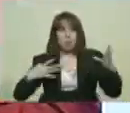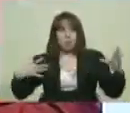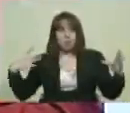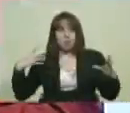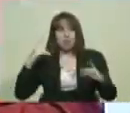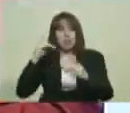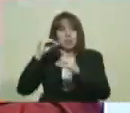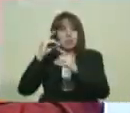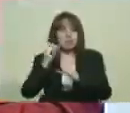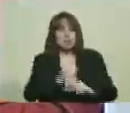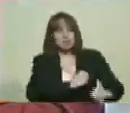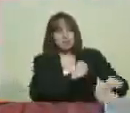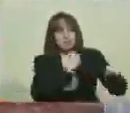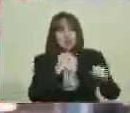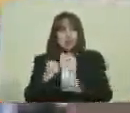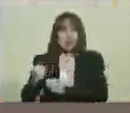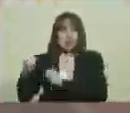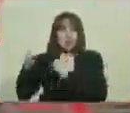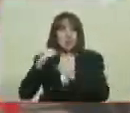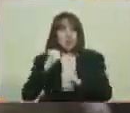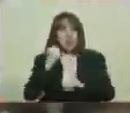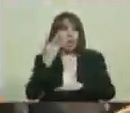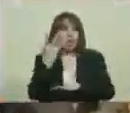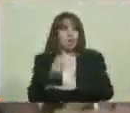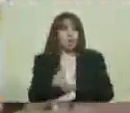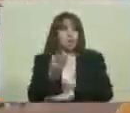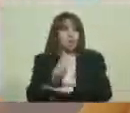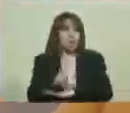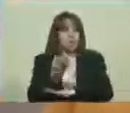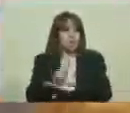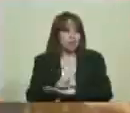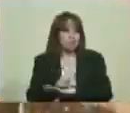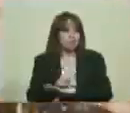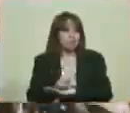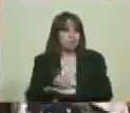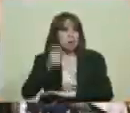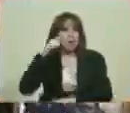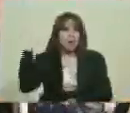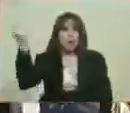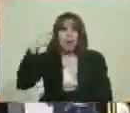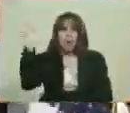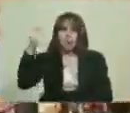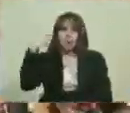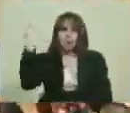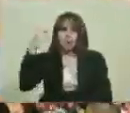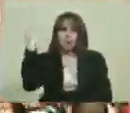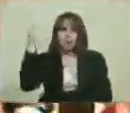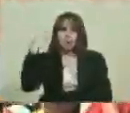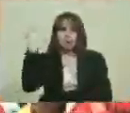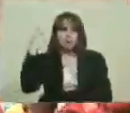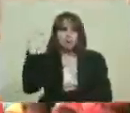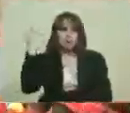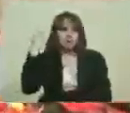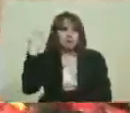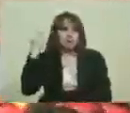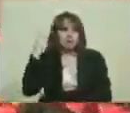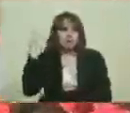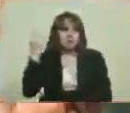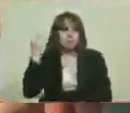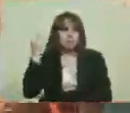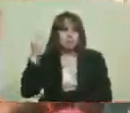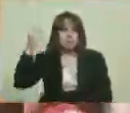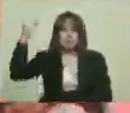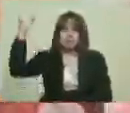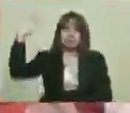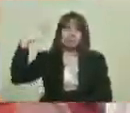Delta Macuro, en Maturín, en Apure, en San Fernando de Apure. Ah, buen sol nos pegó